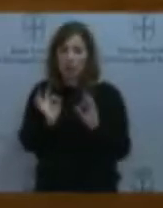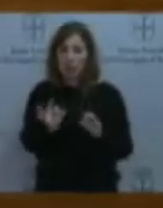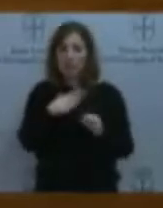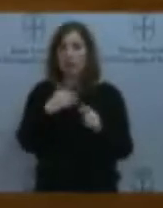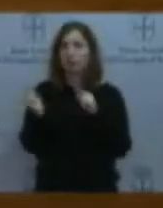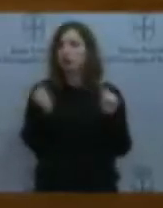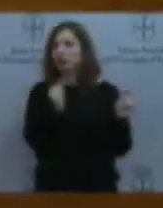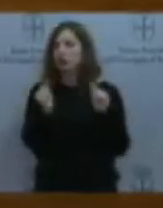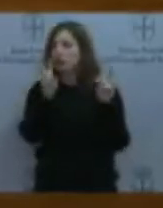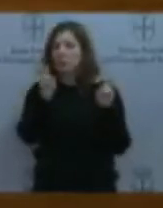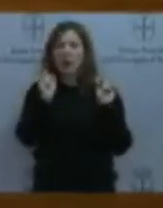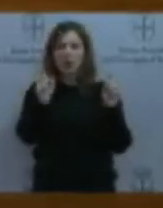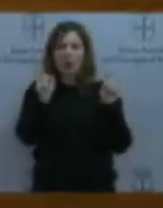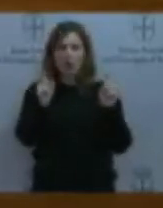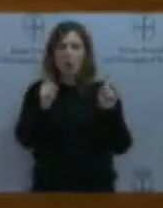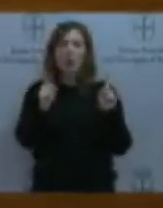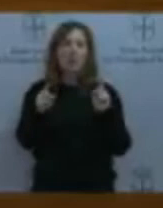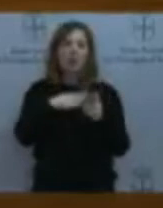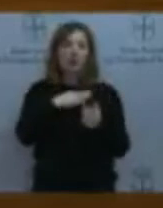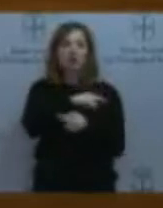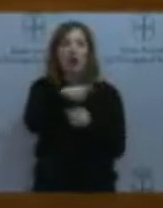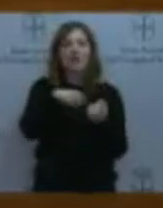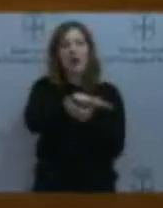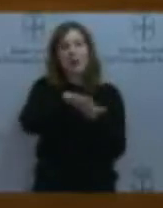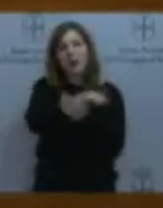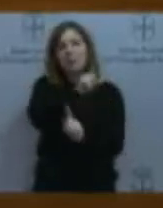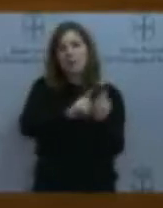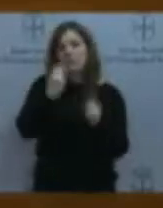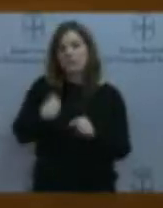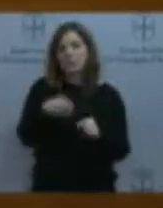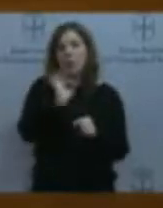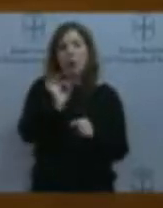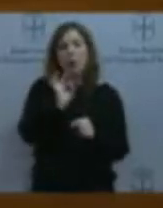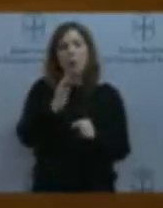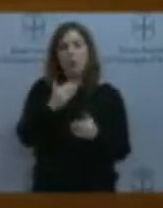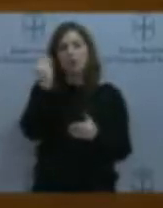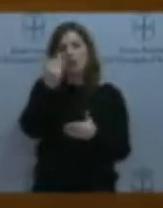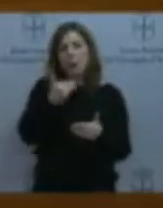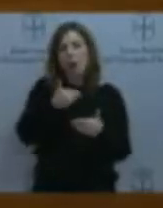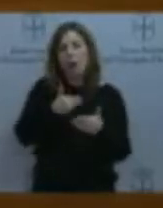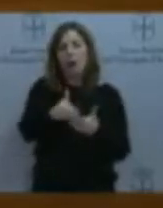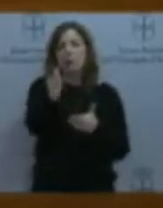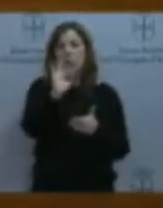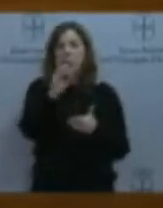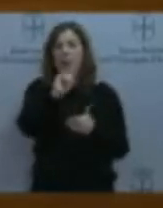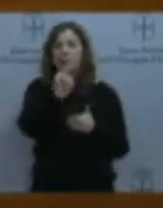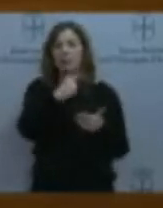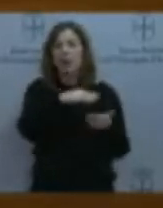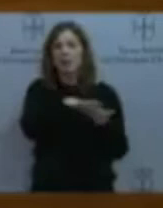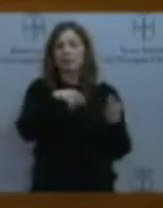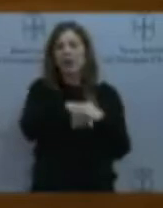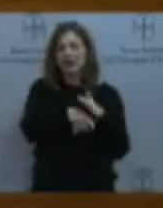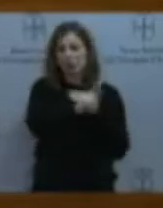sobre educación hablando de los problemas del año a año, o podríamos pensar en el medio-largo plazo. Lo primero nos haría buenos gestores. Lo segundo sería lo